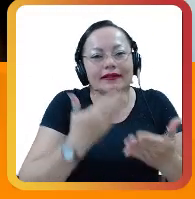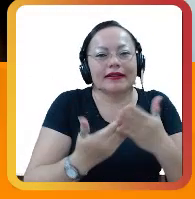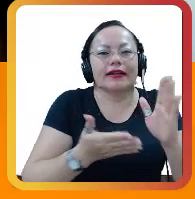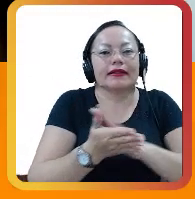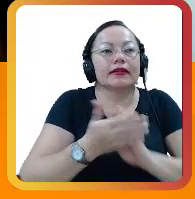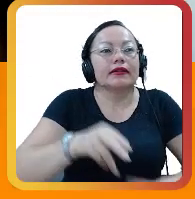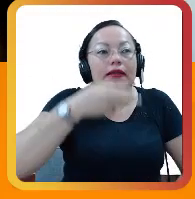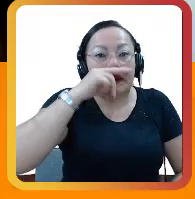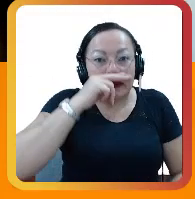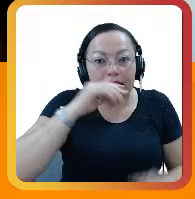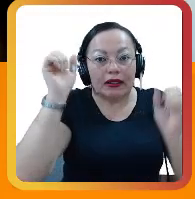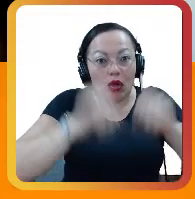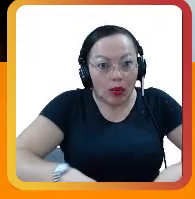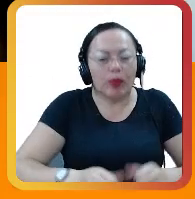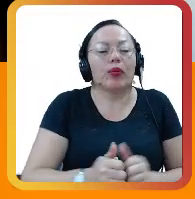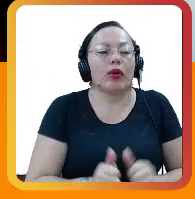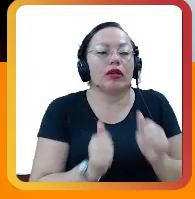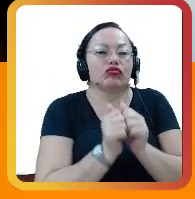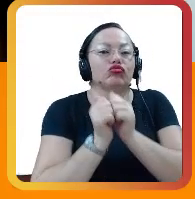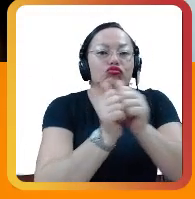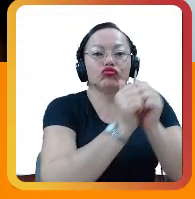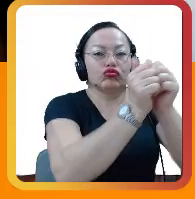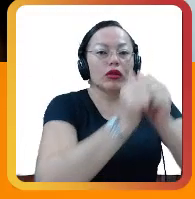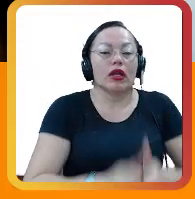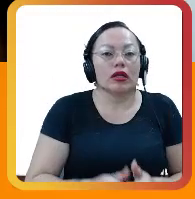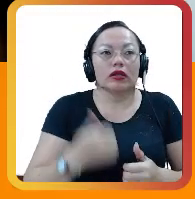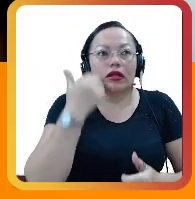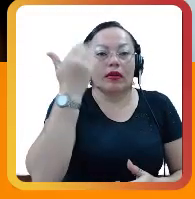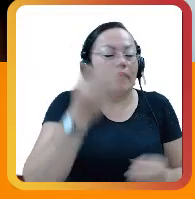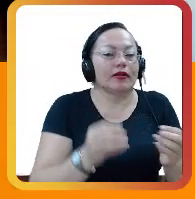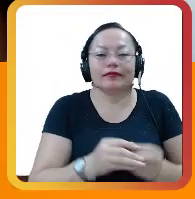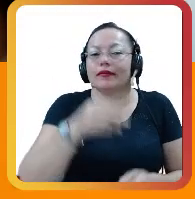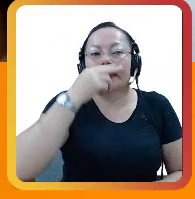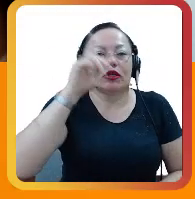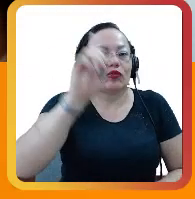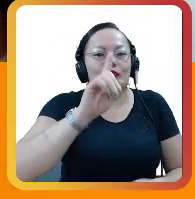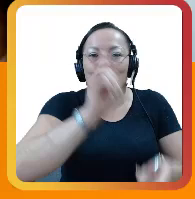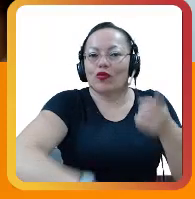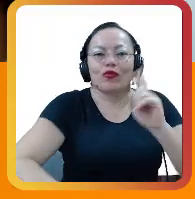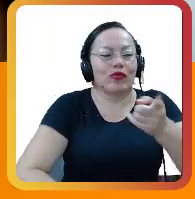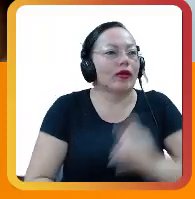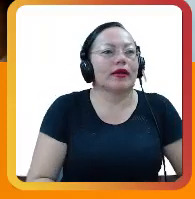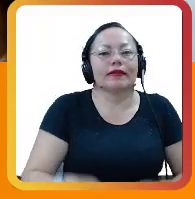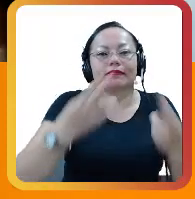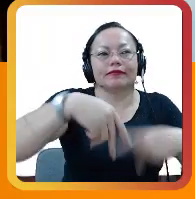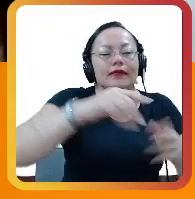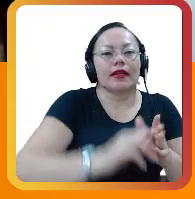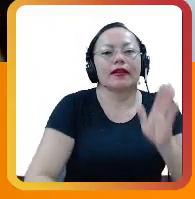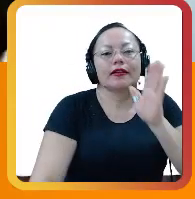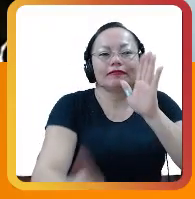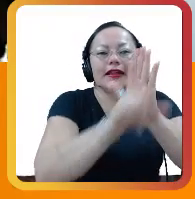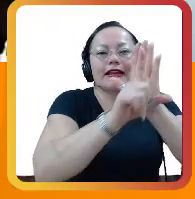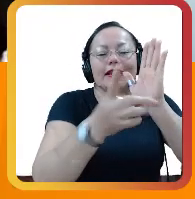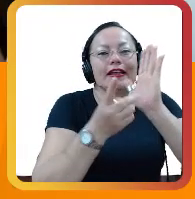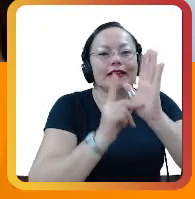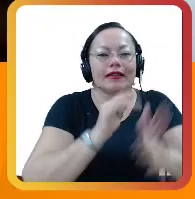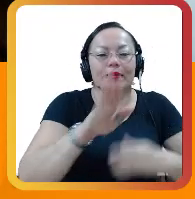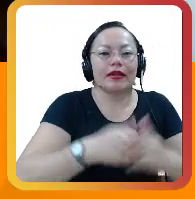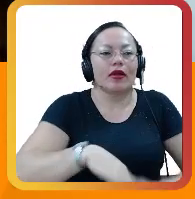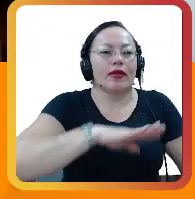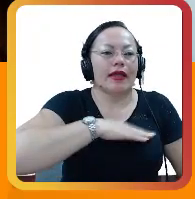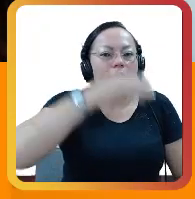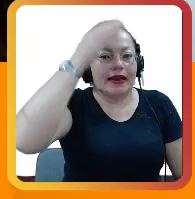¿los niños pueden salir con los adultos? No, a ninguna hora. Los niños no está autorizado, según los decretos que ha sacado la administración